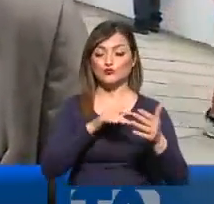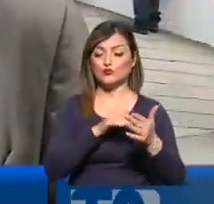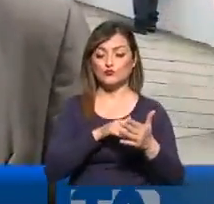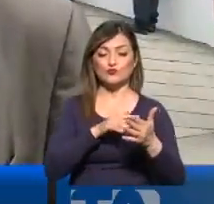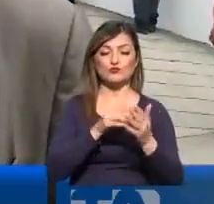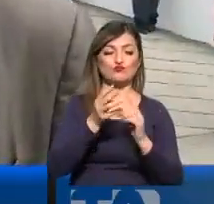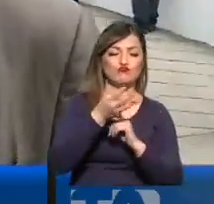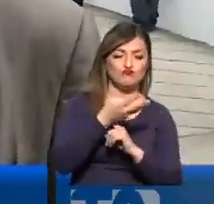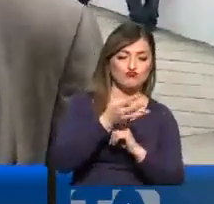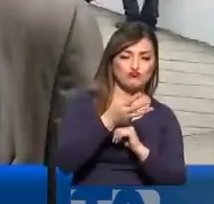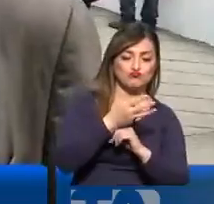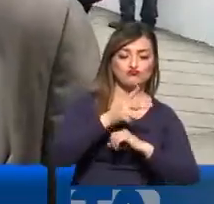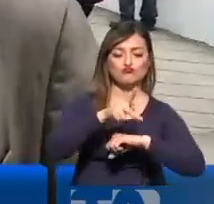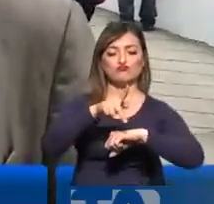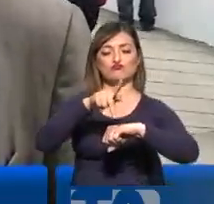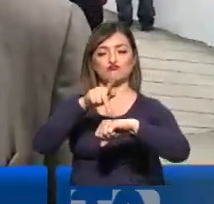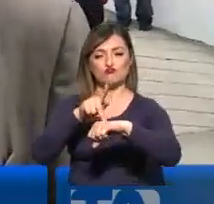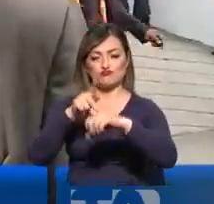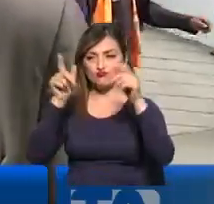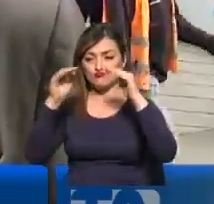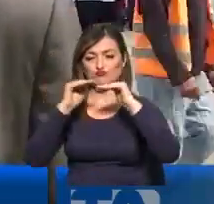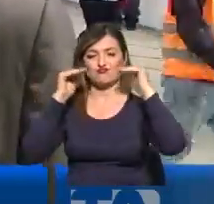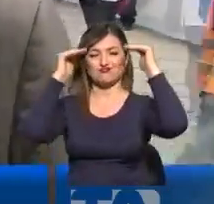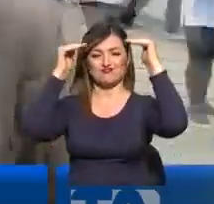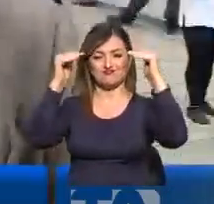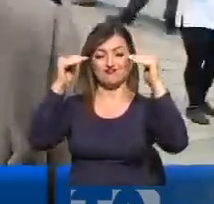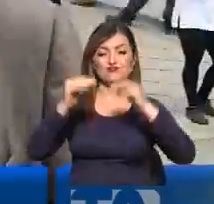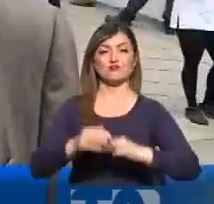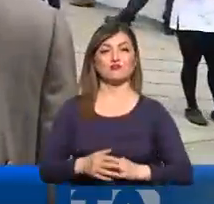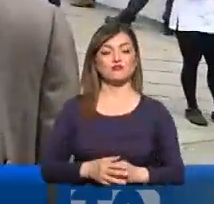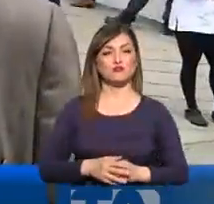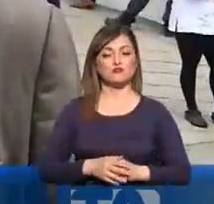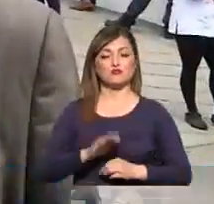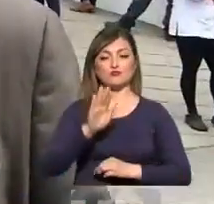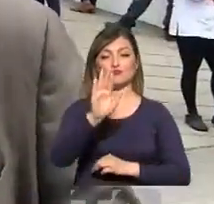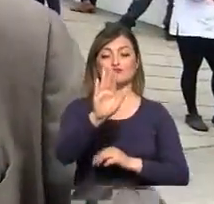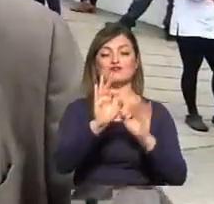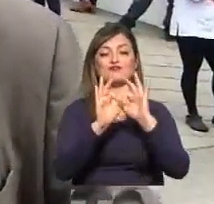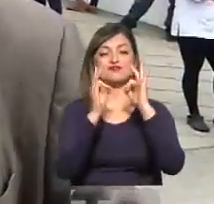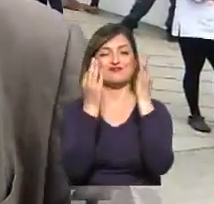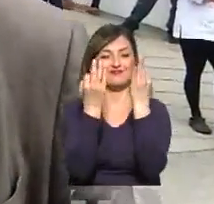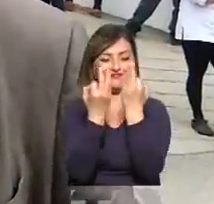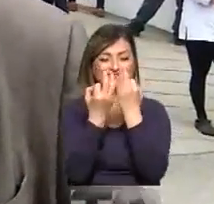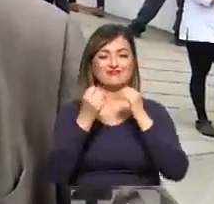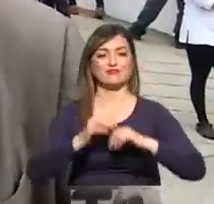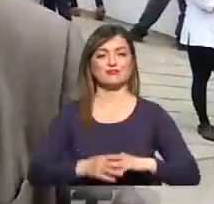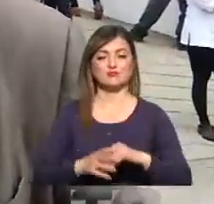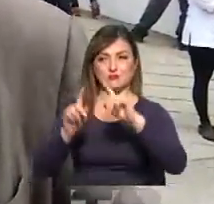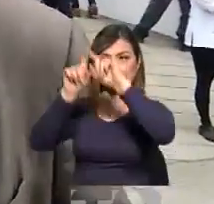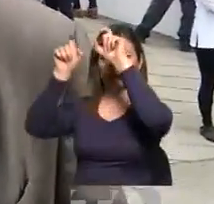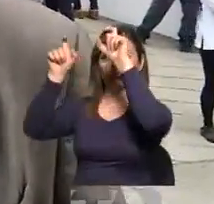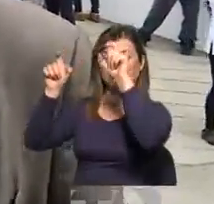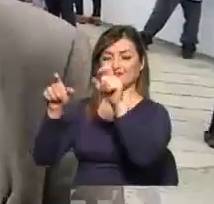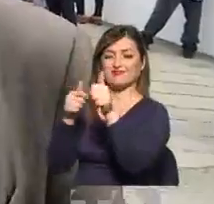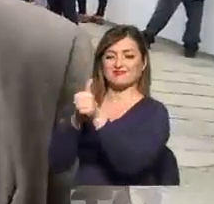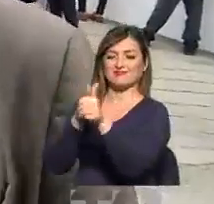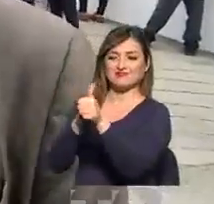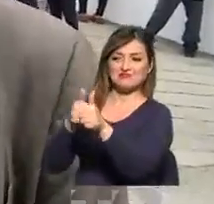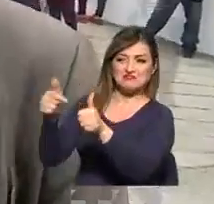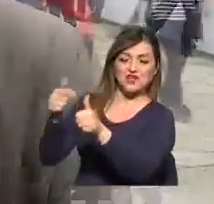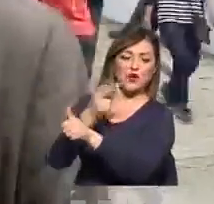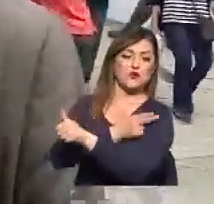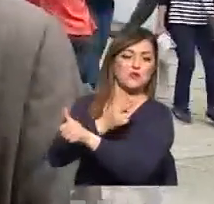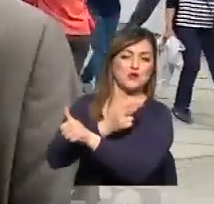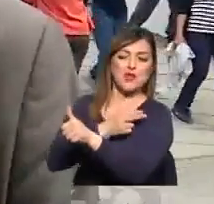online, profesionalización y todos los programas, a sus familiares. Estamos vacunando también a aquellas empresas o vecinos que están cerca del campus